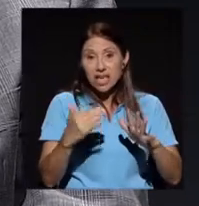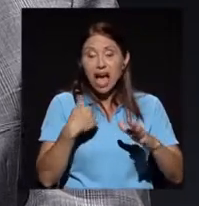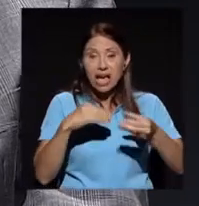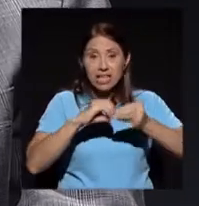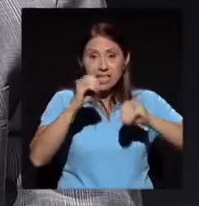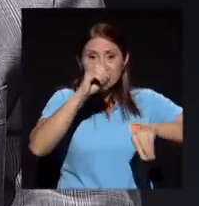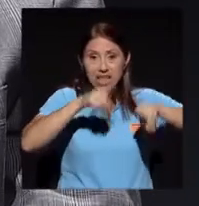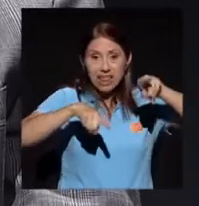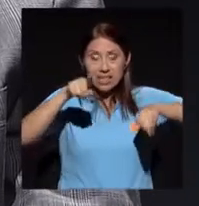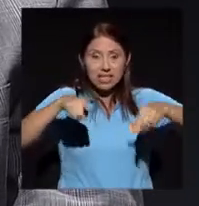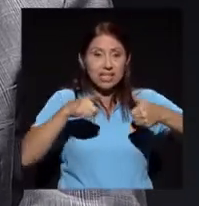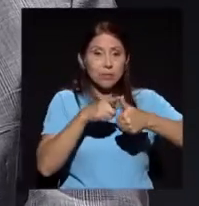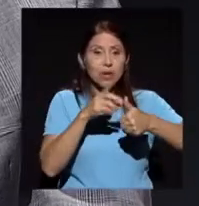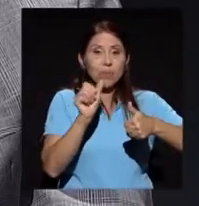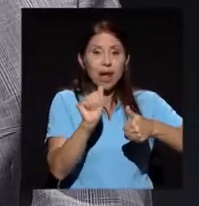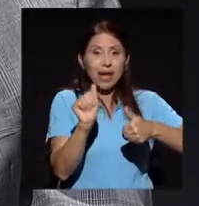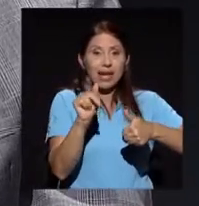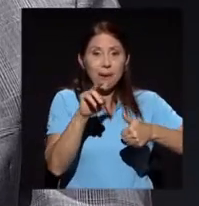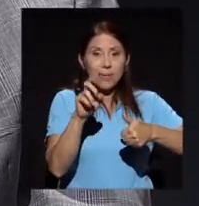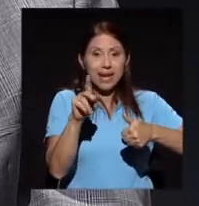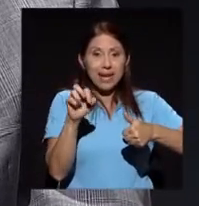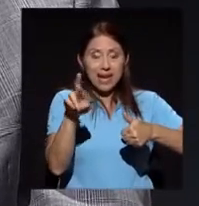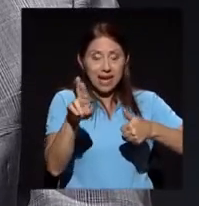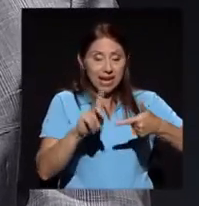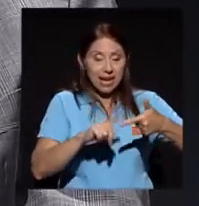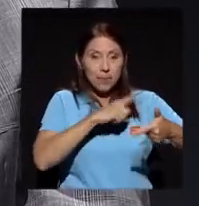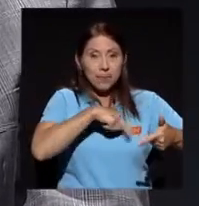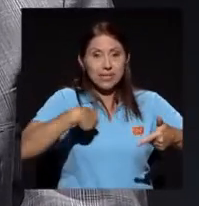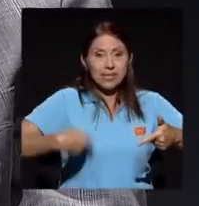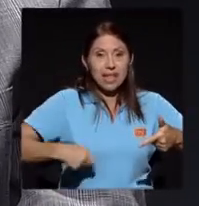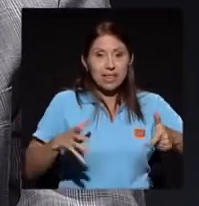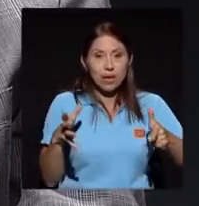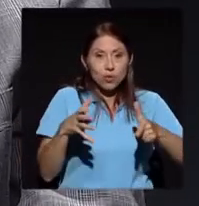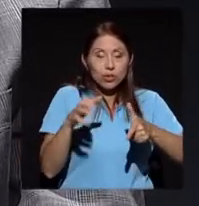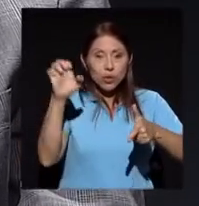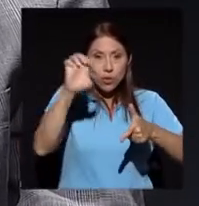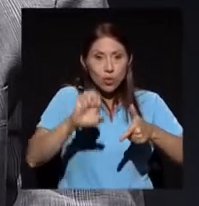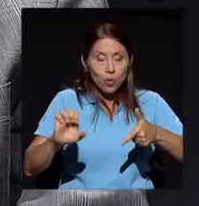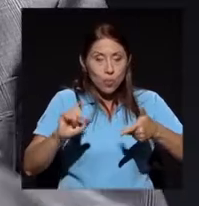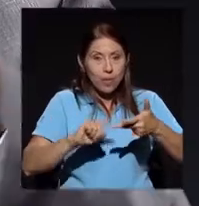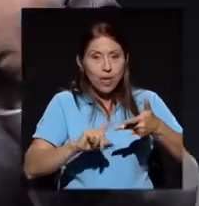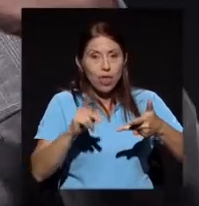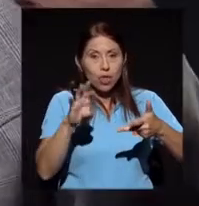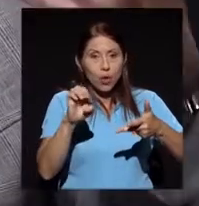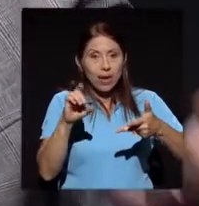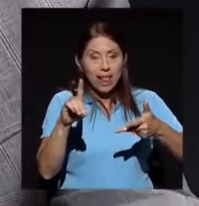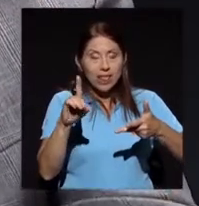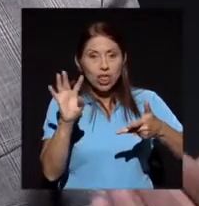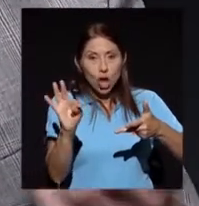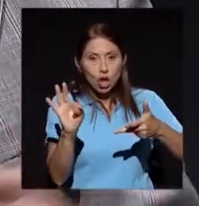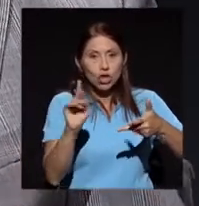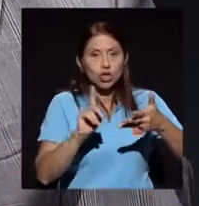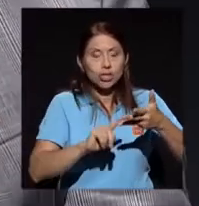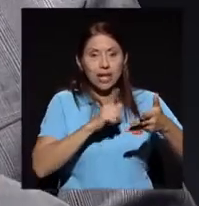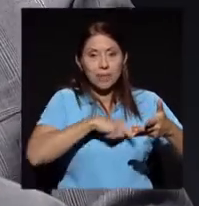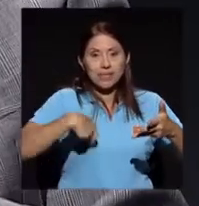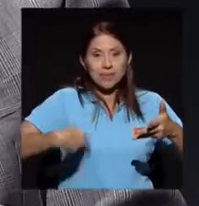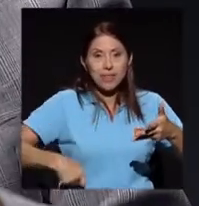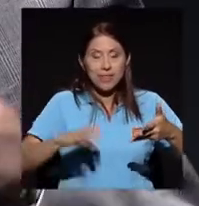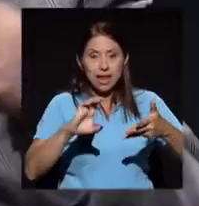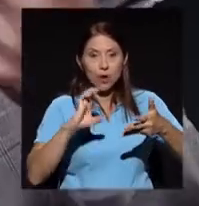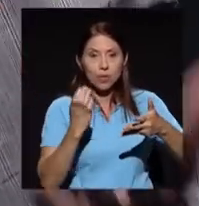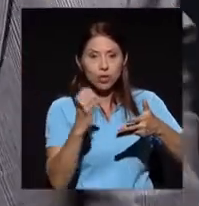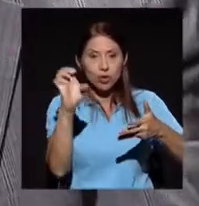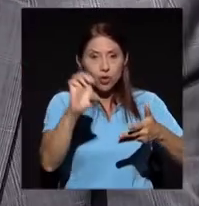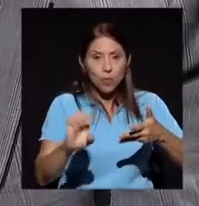merkel el presidente del consejo de europa donald todos que el presidente de la comisión europea